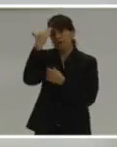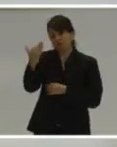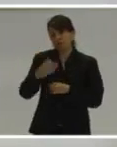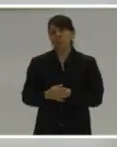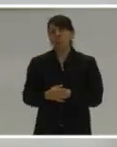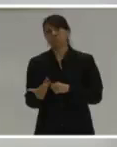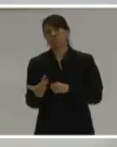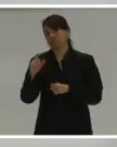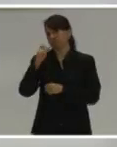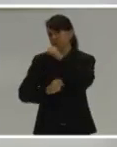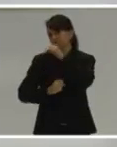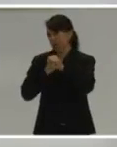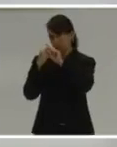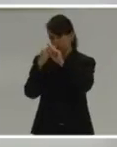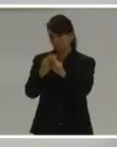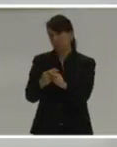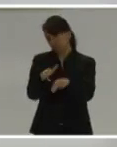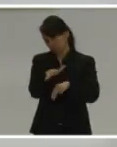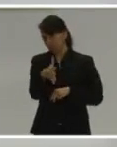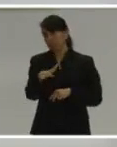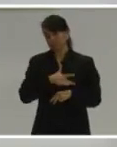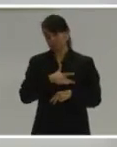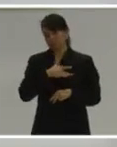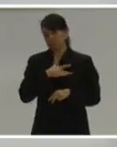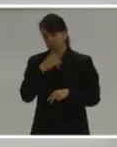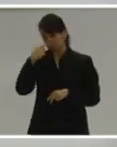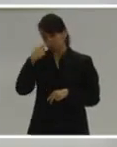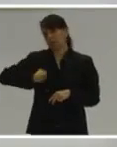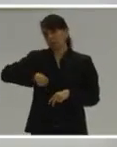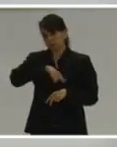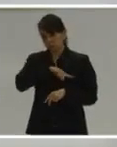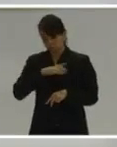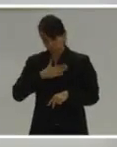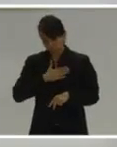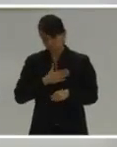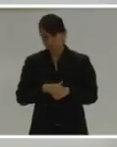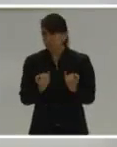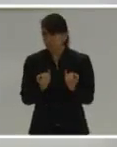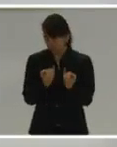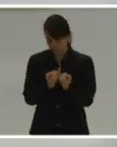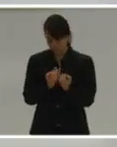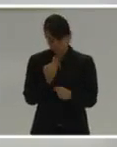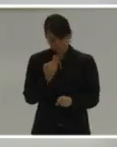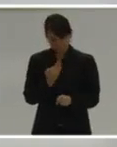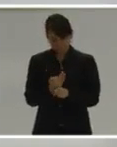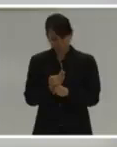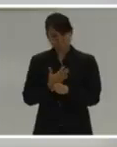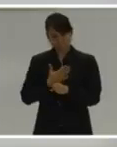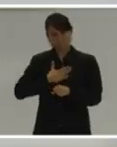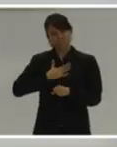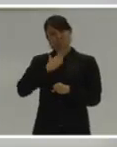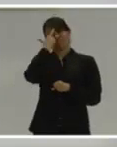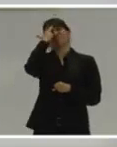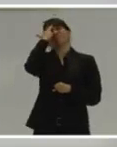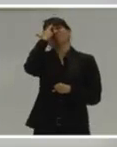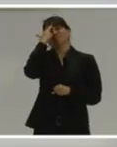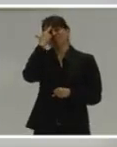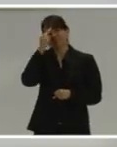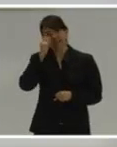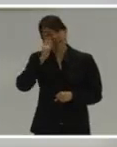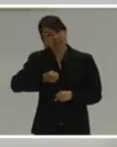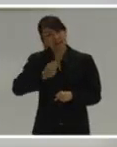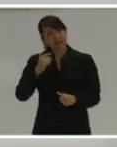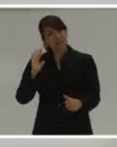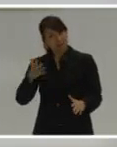Estamos también recordando la el cumplimiento ya de una década